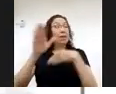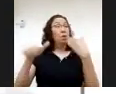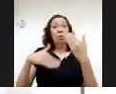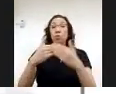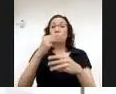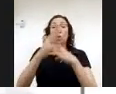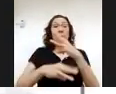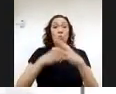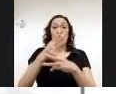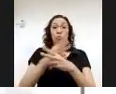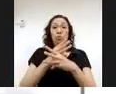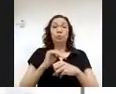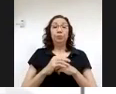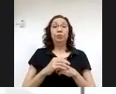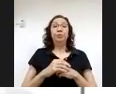mundo.